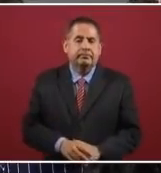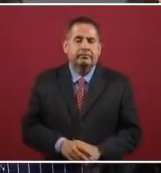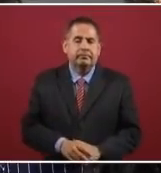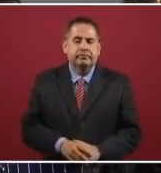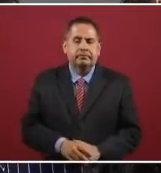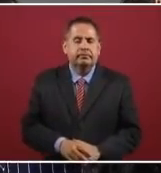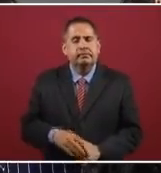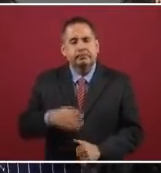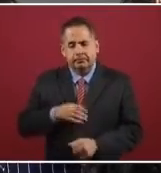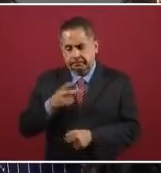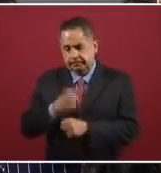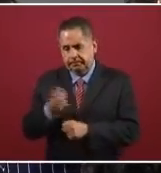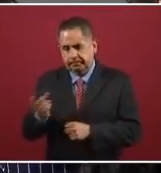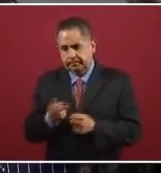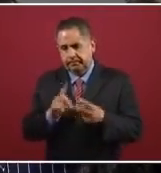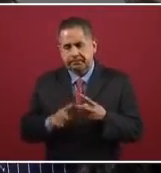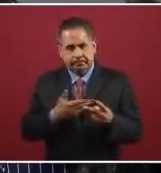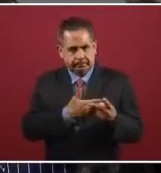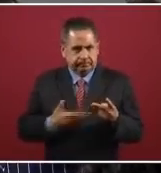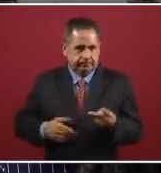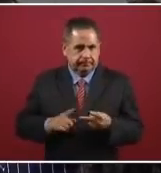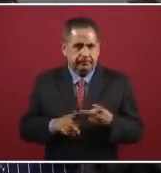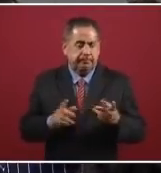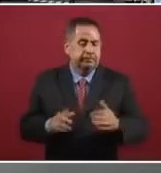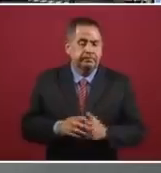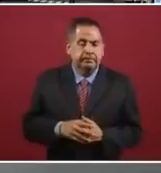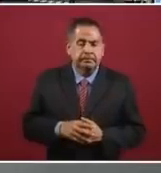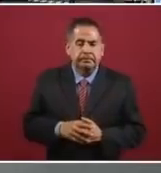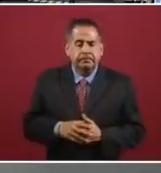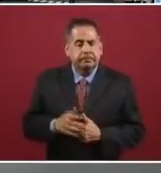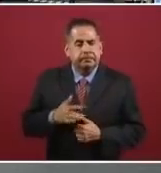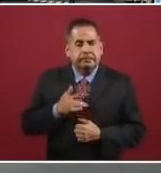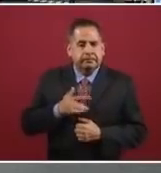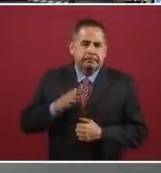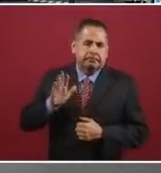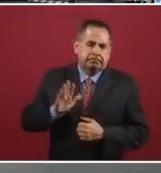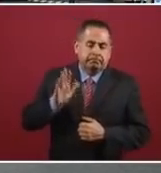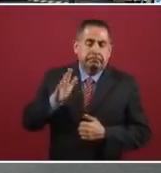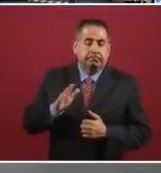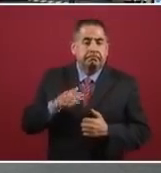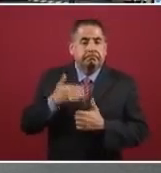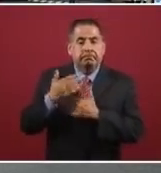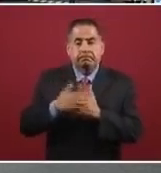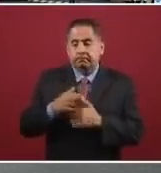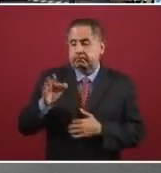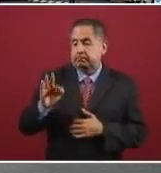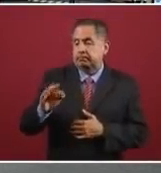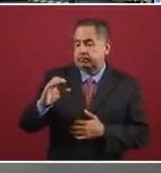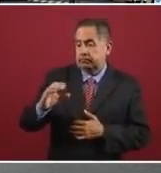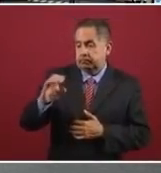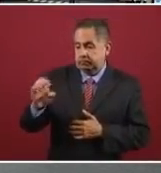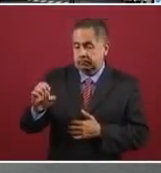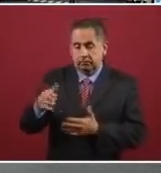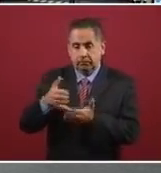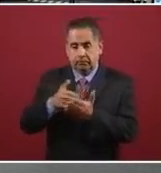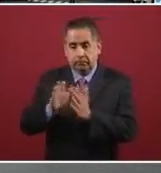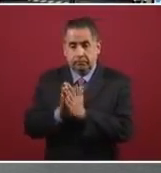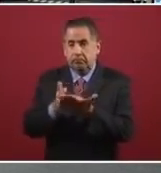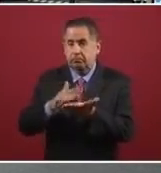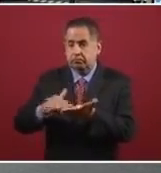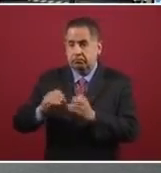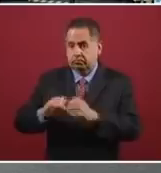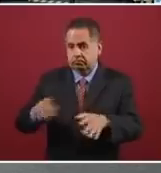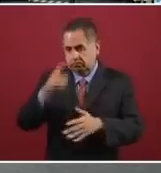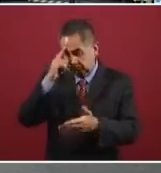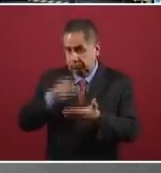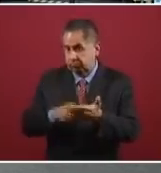segunda pregunta, presidente. Por lo pronto me parecería muy bien que en las ediciones del Fondo de Cultura Económica se editara ese texto. Sí. Creo